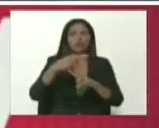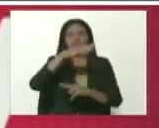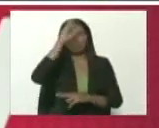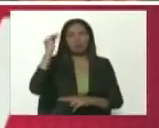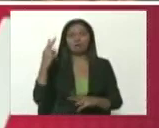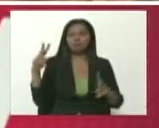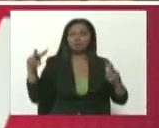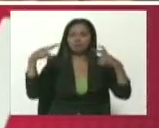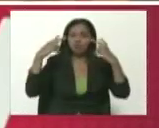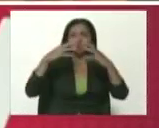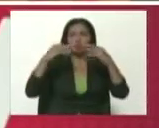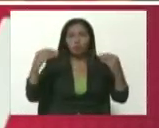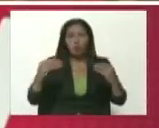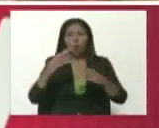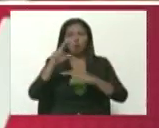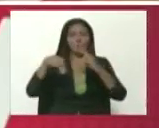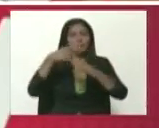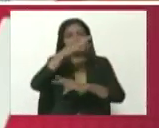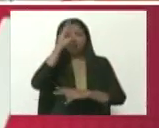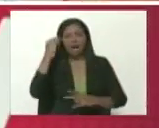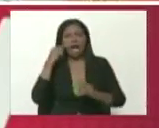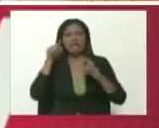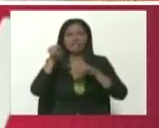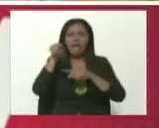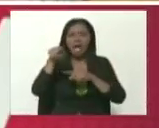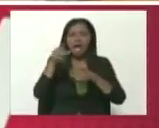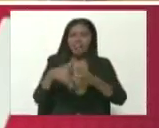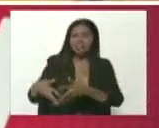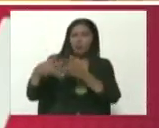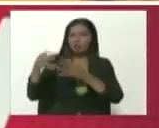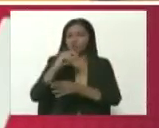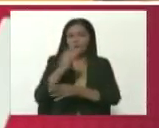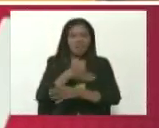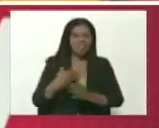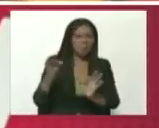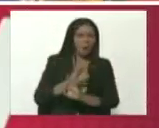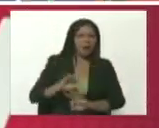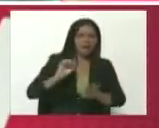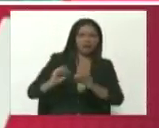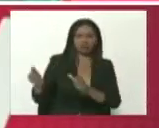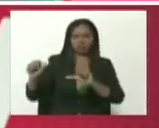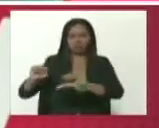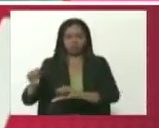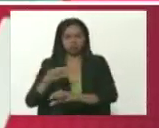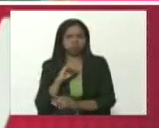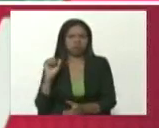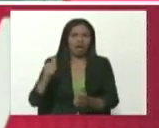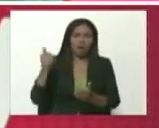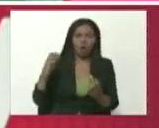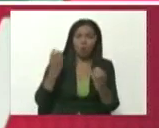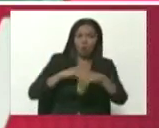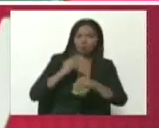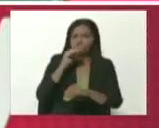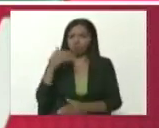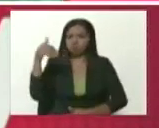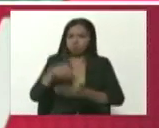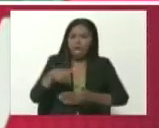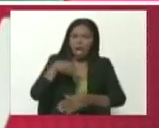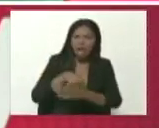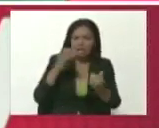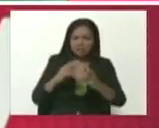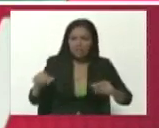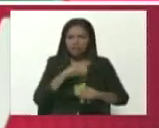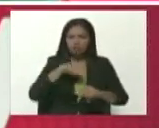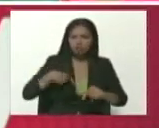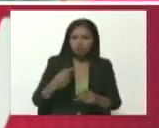se escuche, camarada presidente, allá en el imperio, que no lo queremos, que no estamos de acuerdo que ese señor venga acá a invadir un